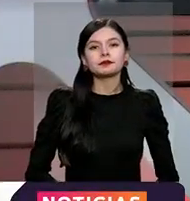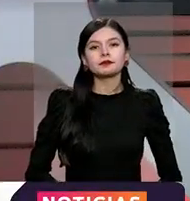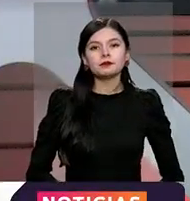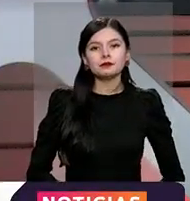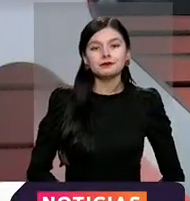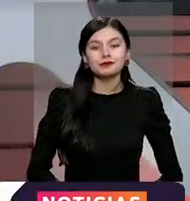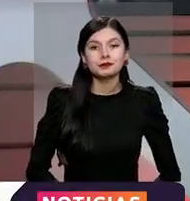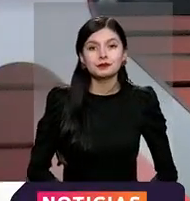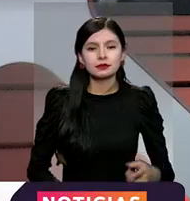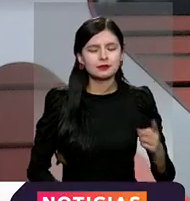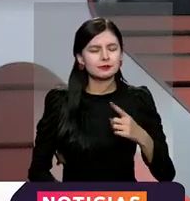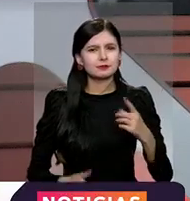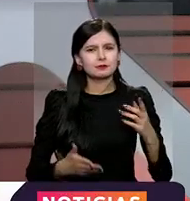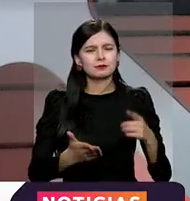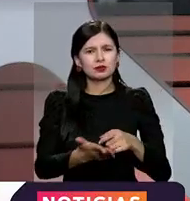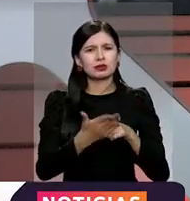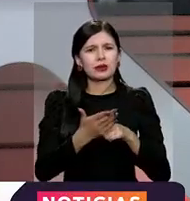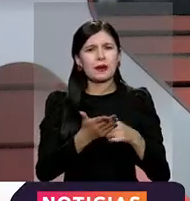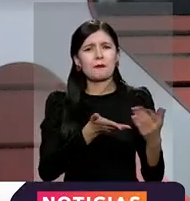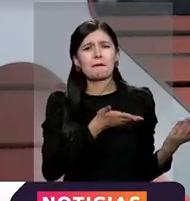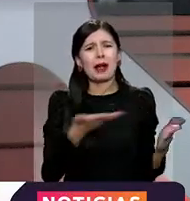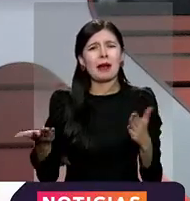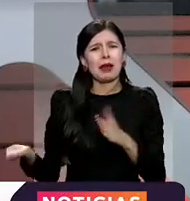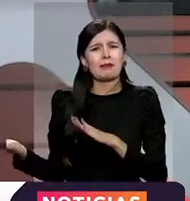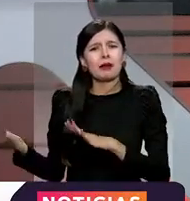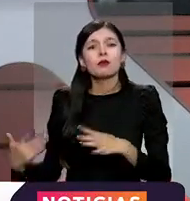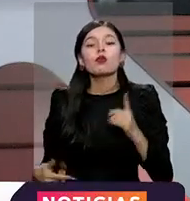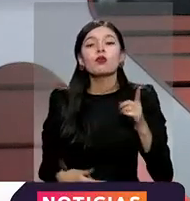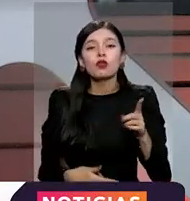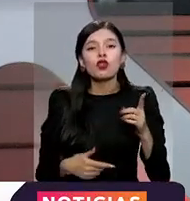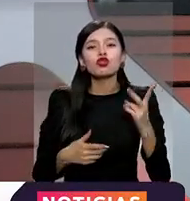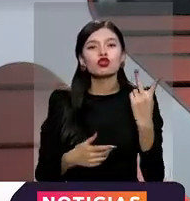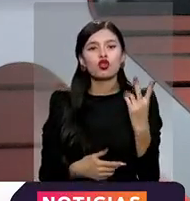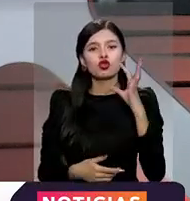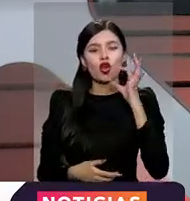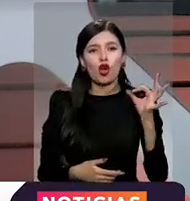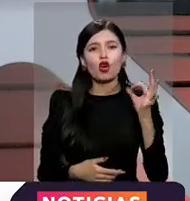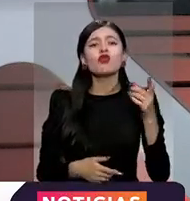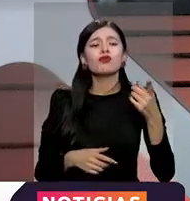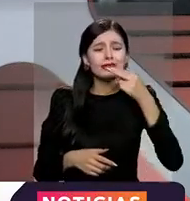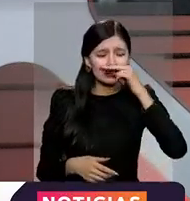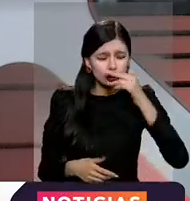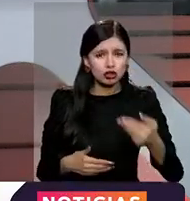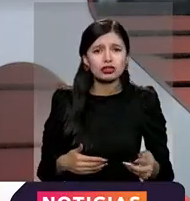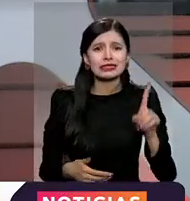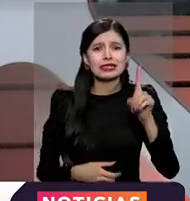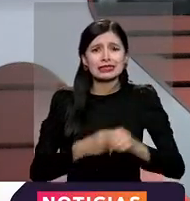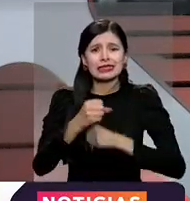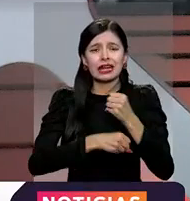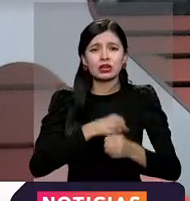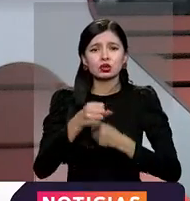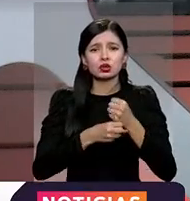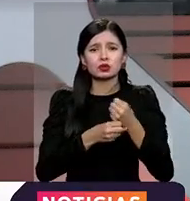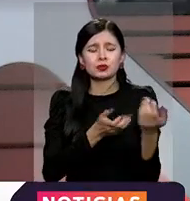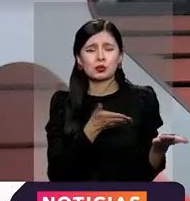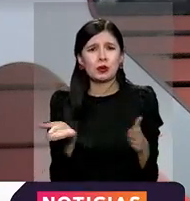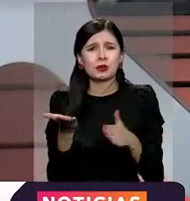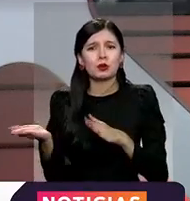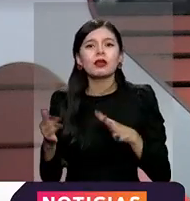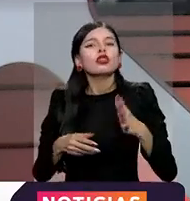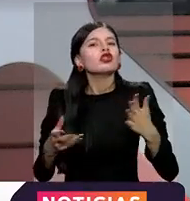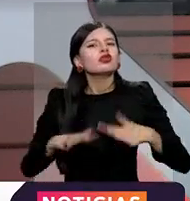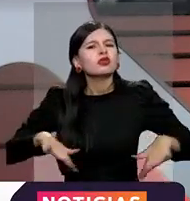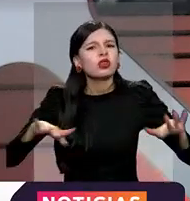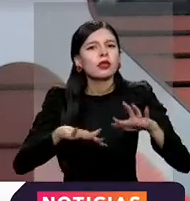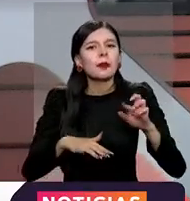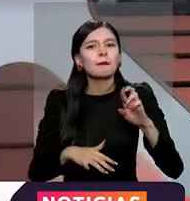Se registró una masacre en la que murieron dos hombres y un niño de 6 años. Los hechos ocurrieron en el sector conocido como Piedras de